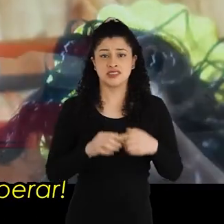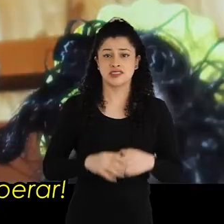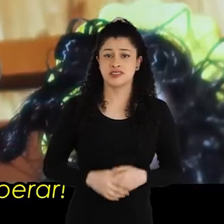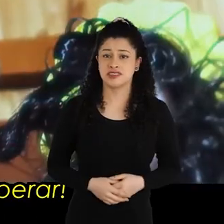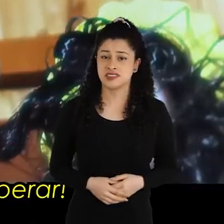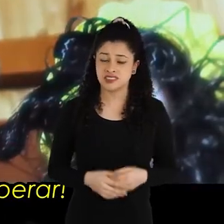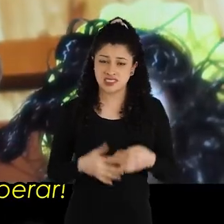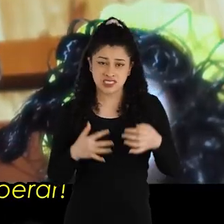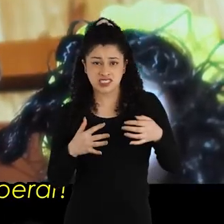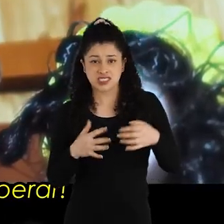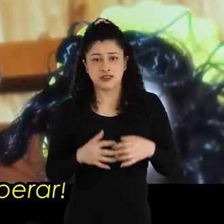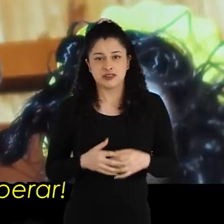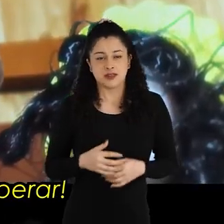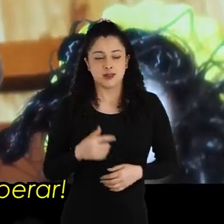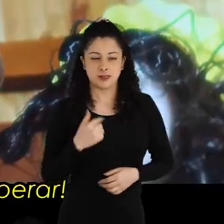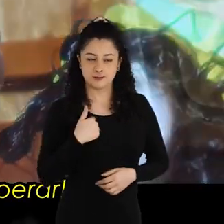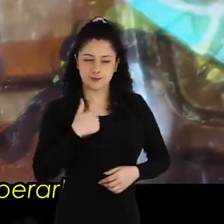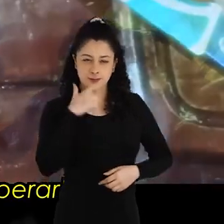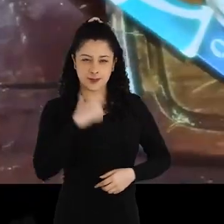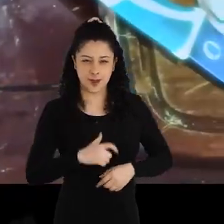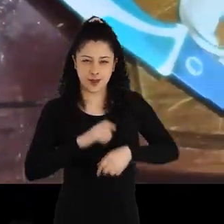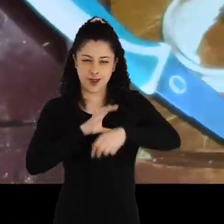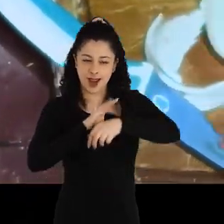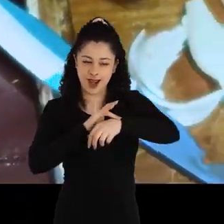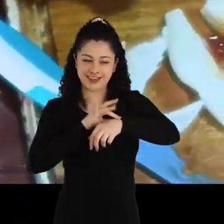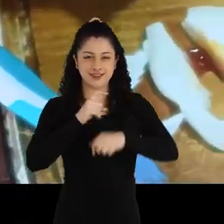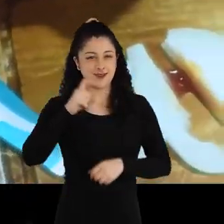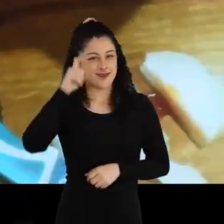Ay, ay, ay. Yo soy la doctora Rosita y la voy a pegar. Ay,